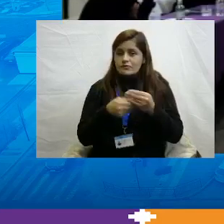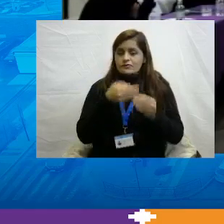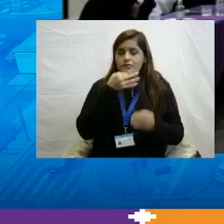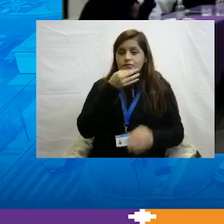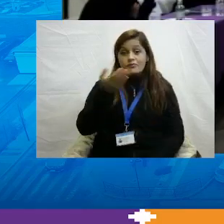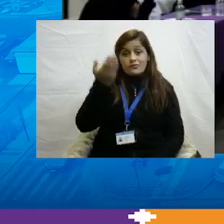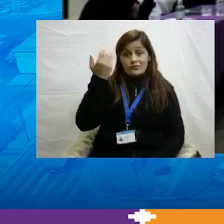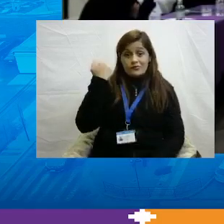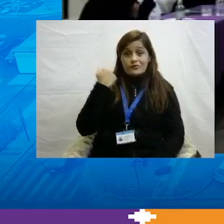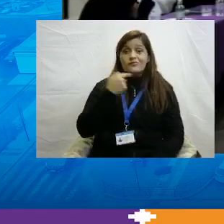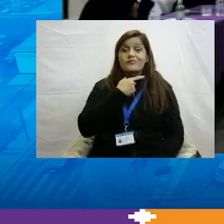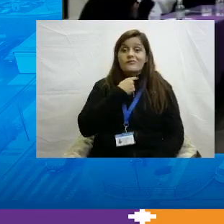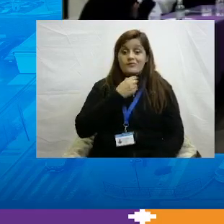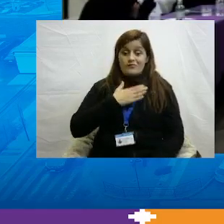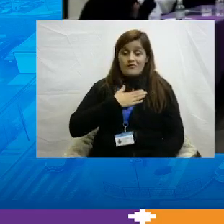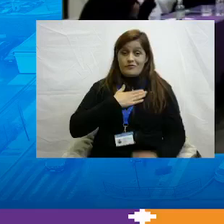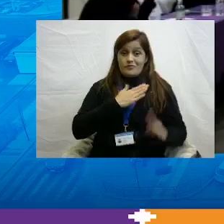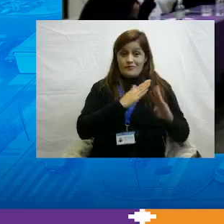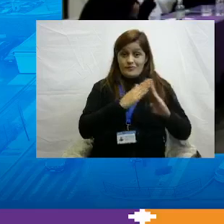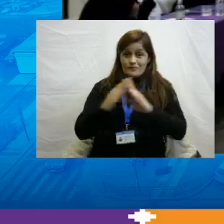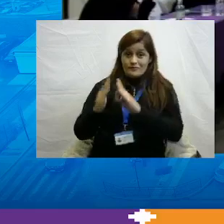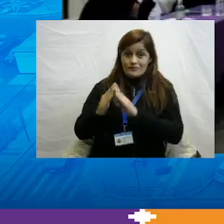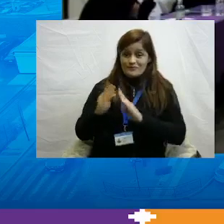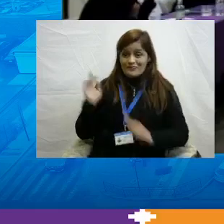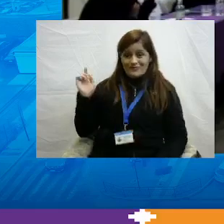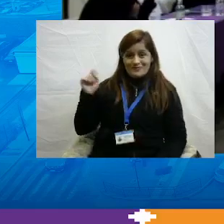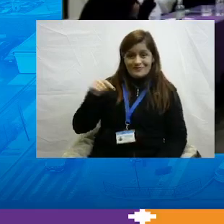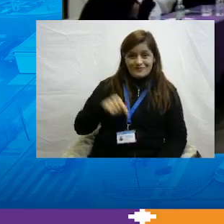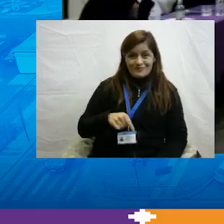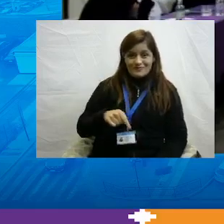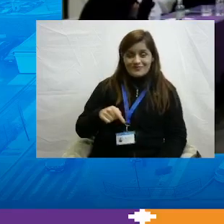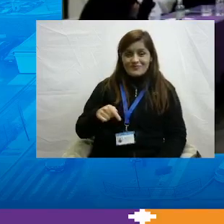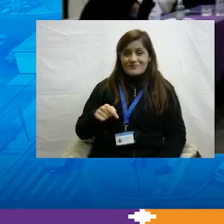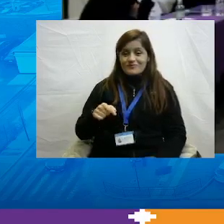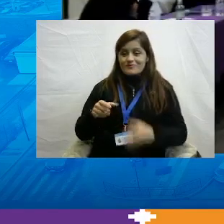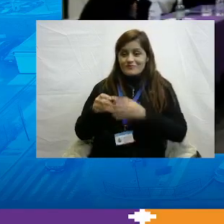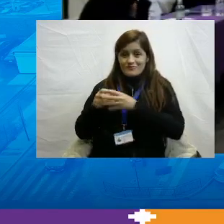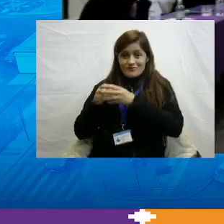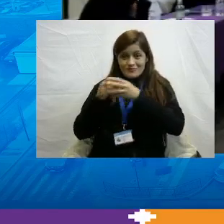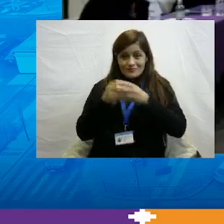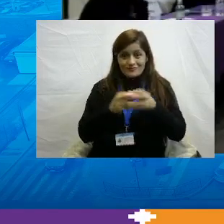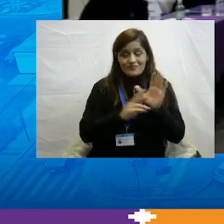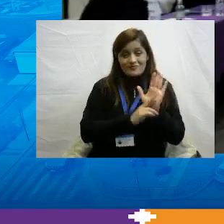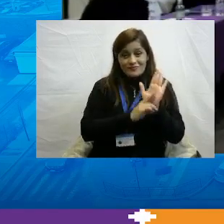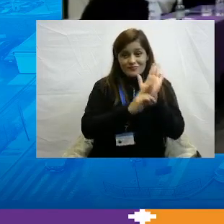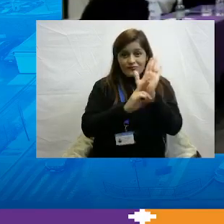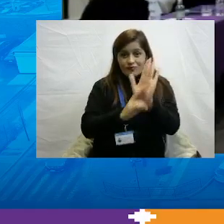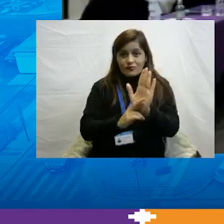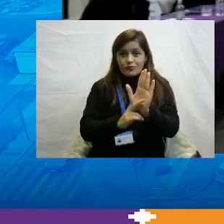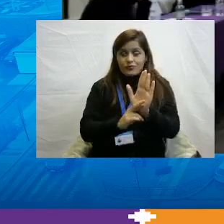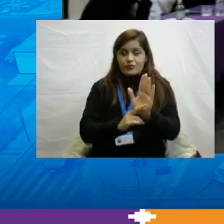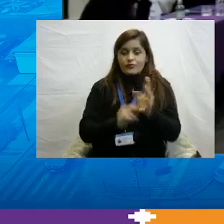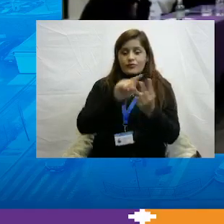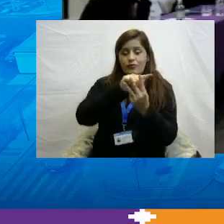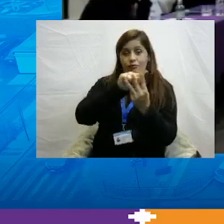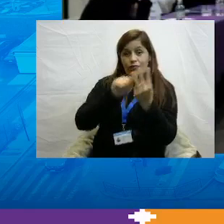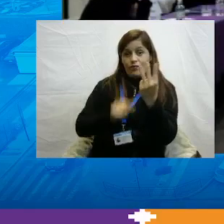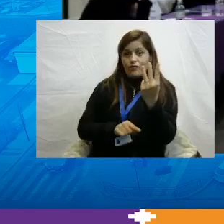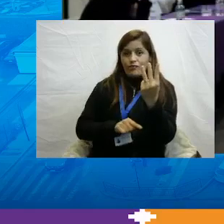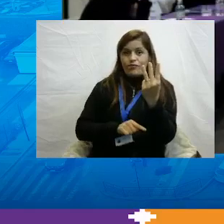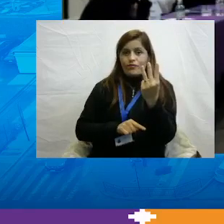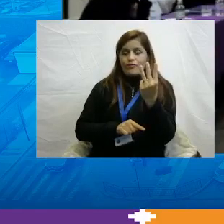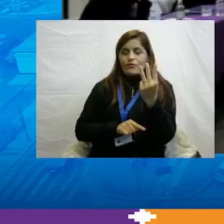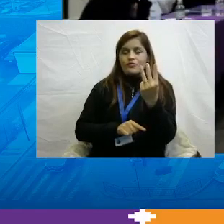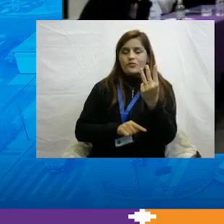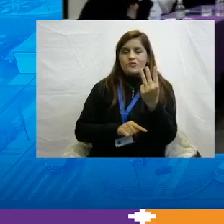intervino el Quiero Mi Barrio 2 en ese polígono, de hecho cuando vino la profesional, cierto, Miriam, a hacer la presentación, mostró tres proyectos del